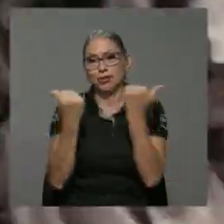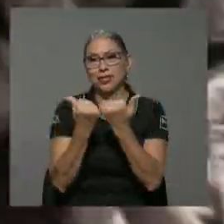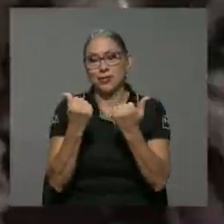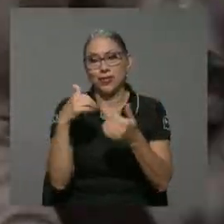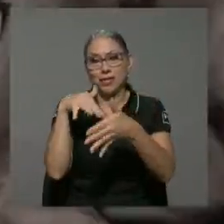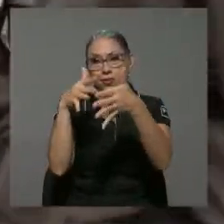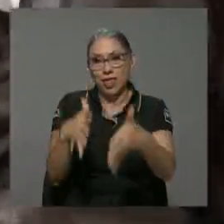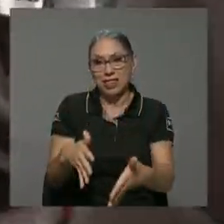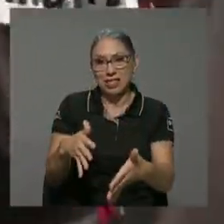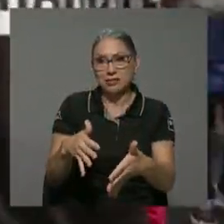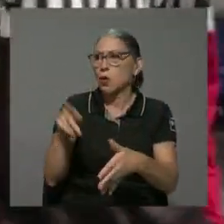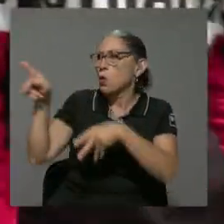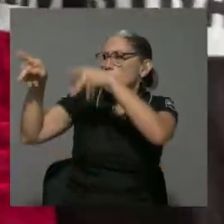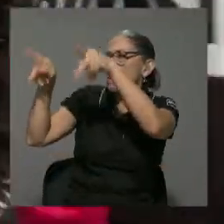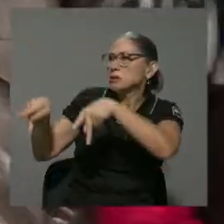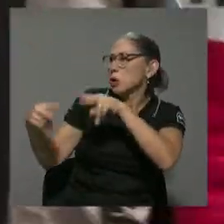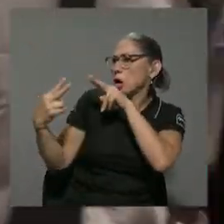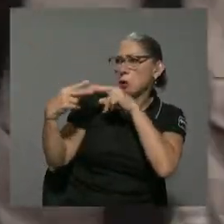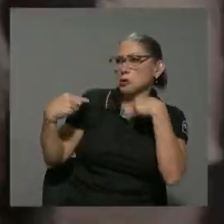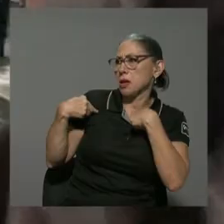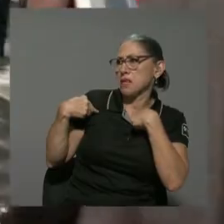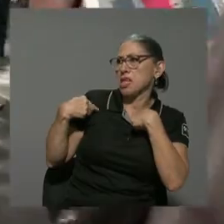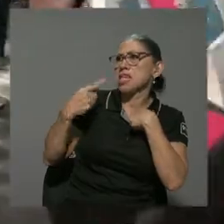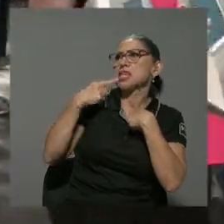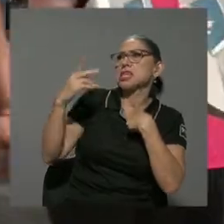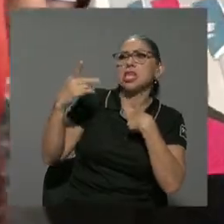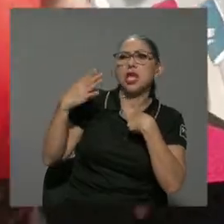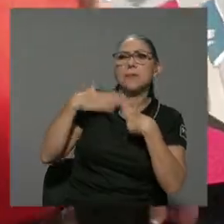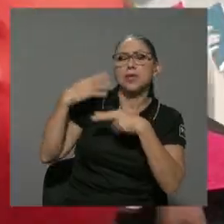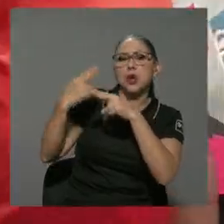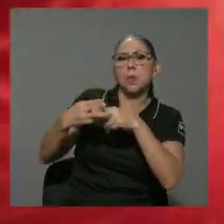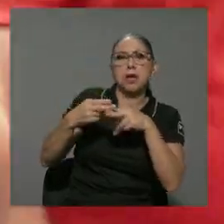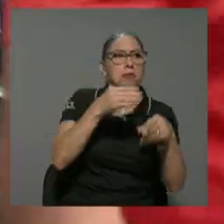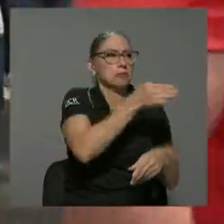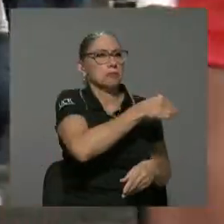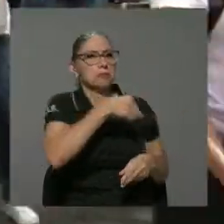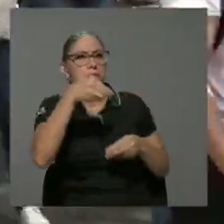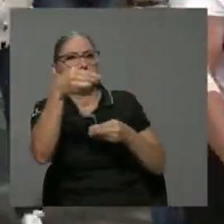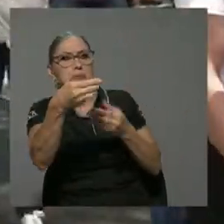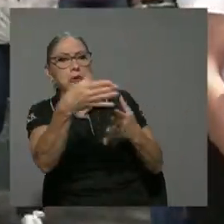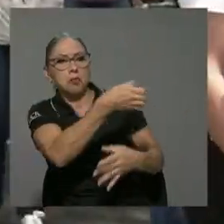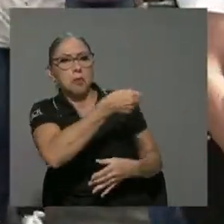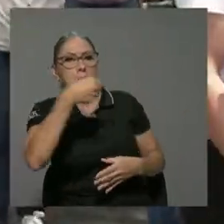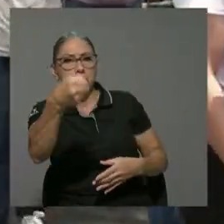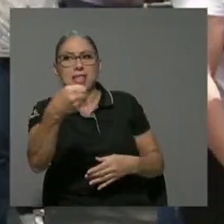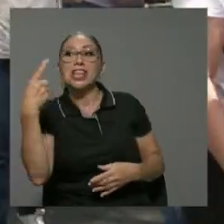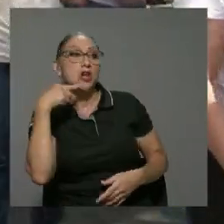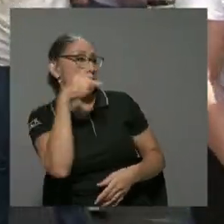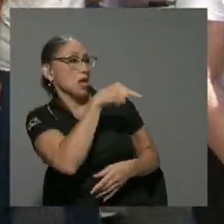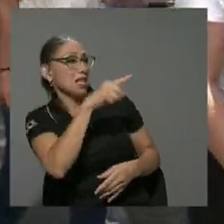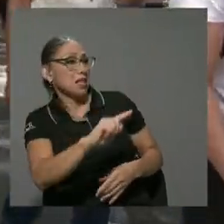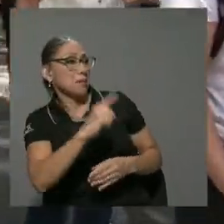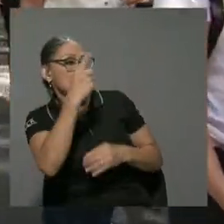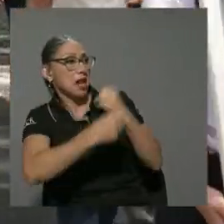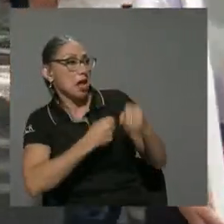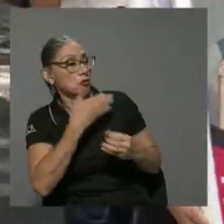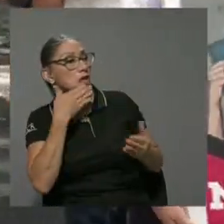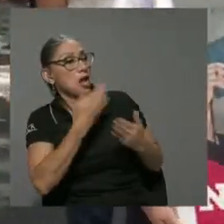y alguien me postula, sin conocerme, dijo como, hey, es que él es de primer año, creo que sería bueno que ingrese, y pues bueno, a partir de